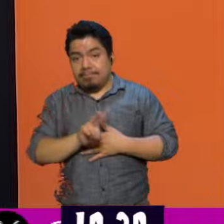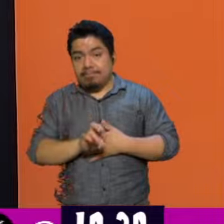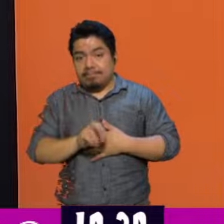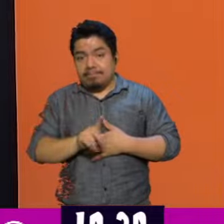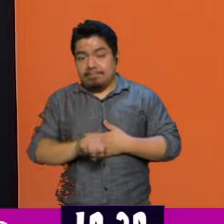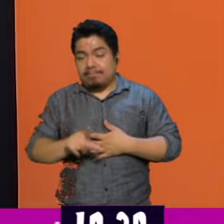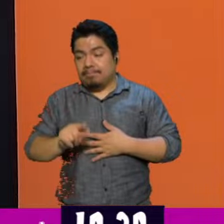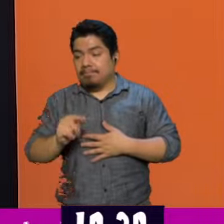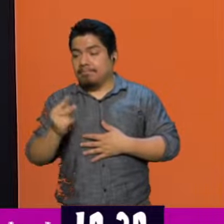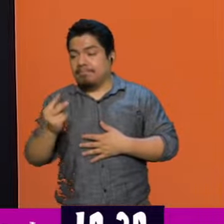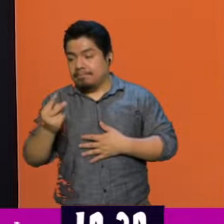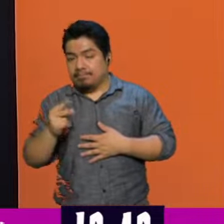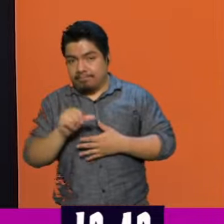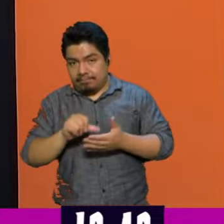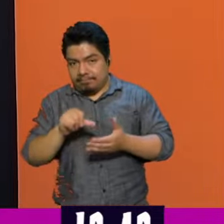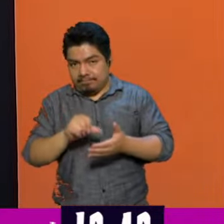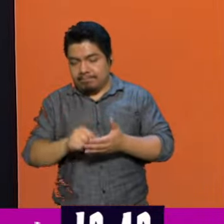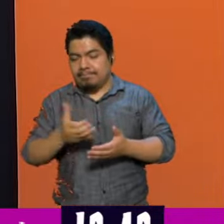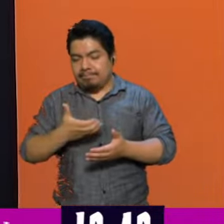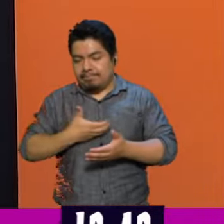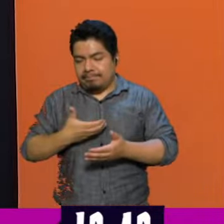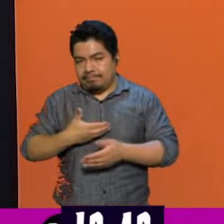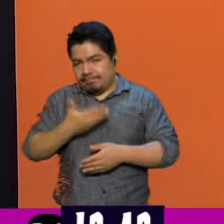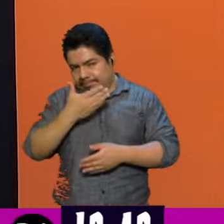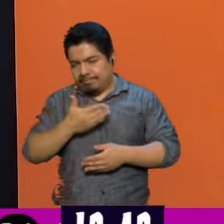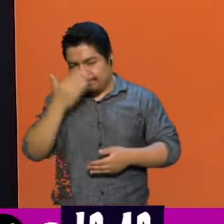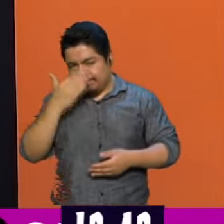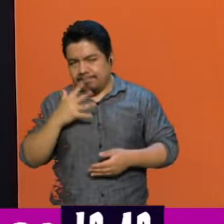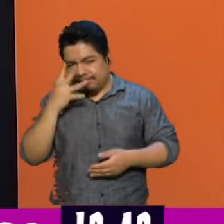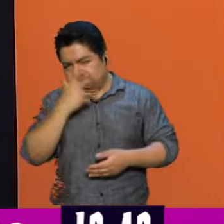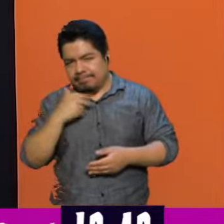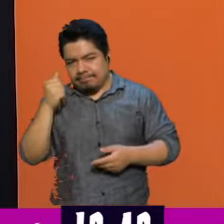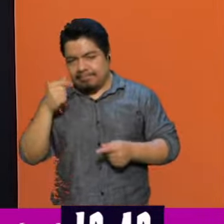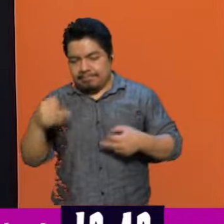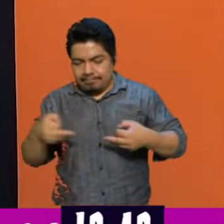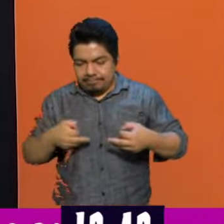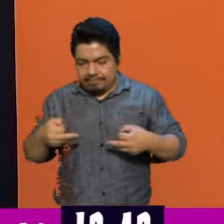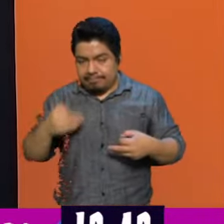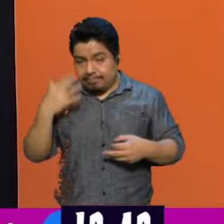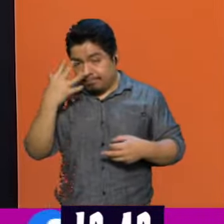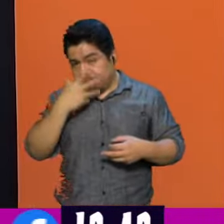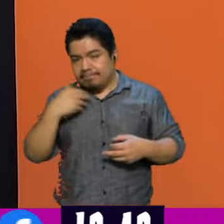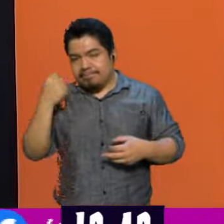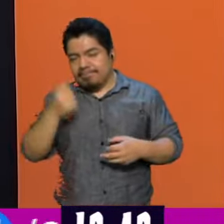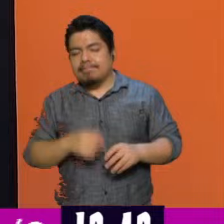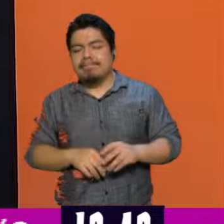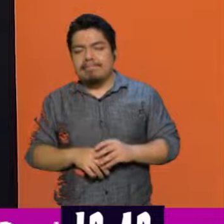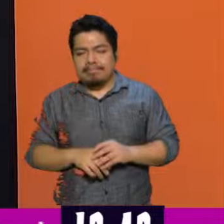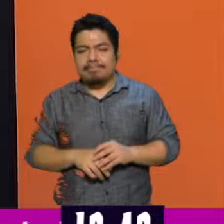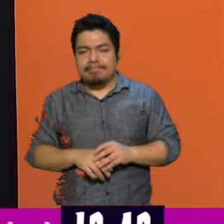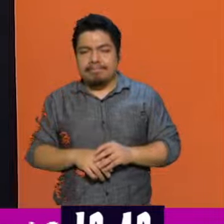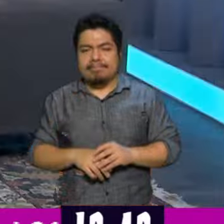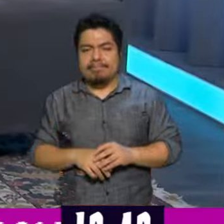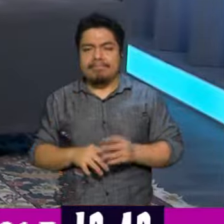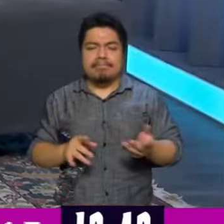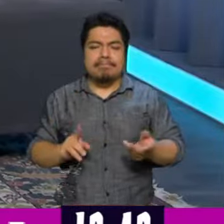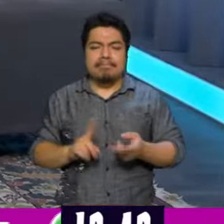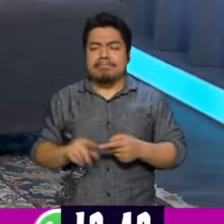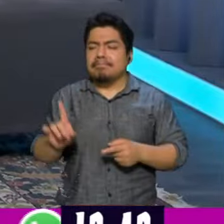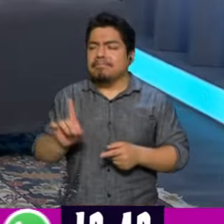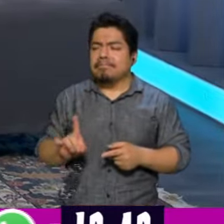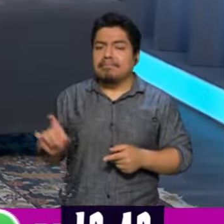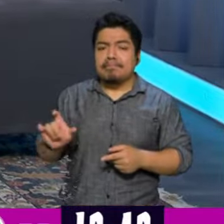número 72, en el centro histórico. Es bien bonito. Un teatro precioso, la verdad. Clarín, que sí. Oiga, ¿pero qué